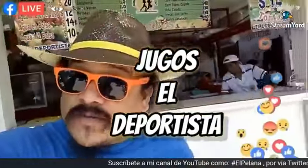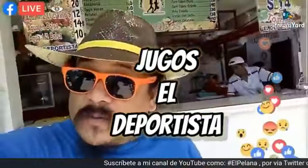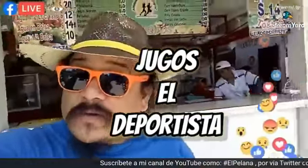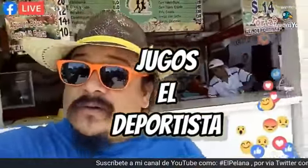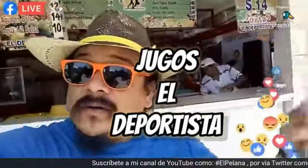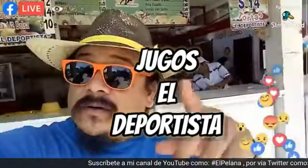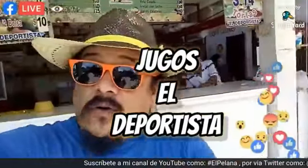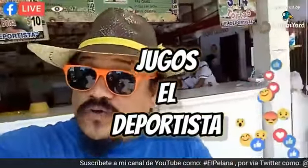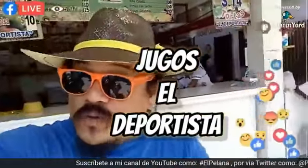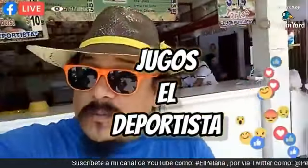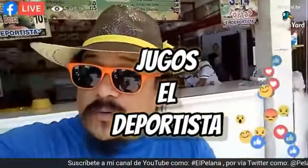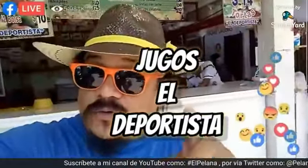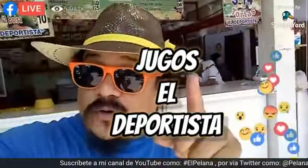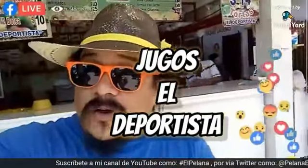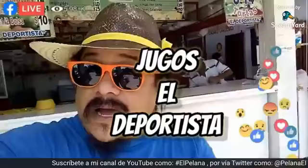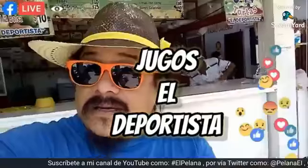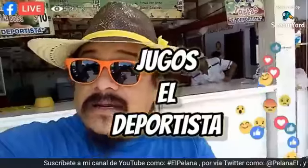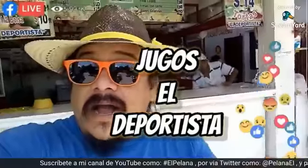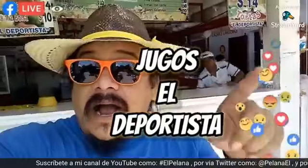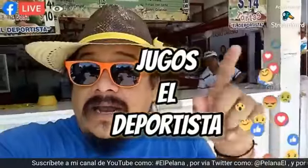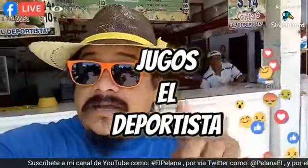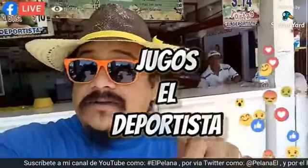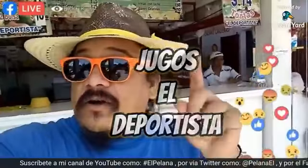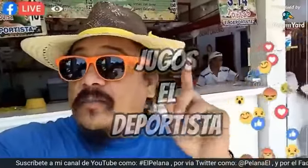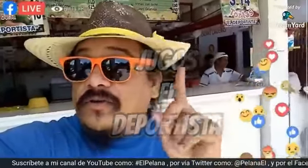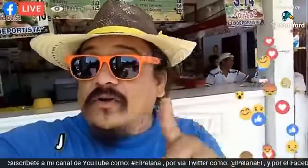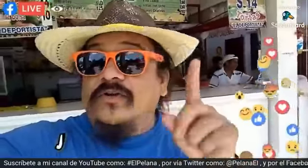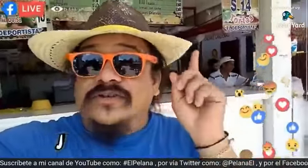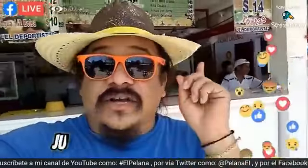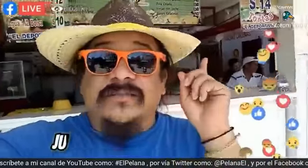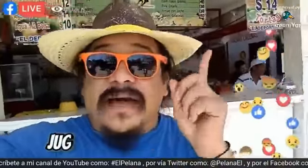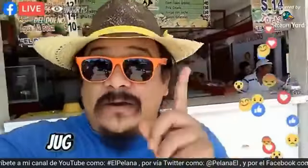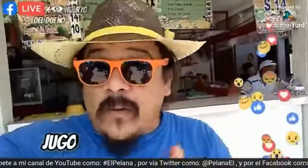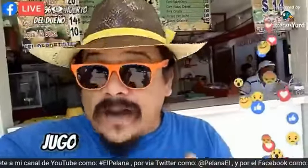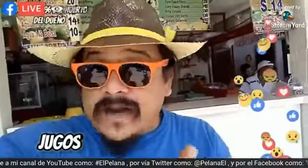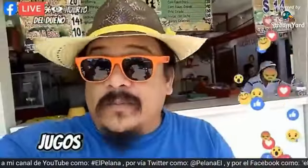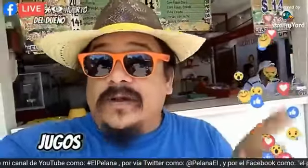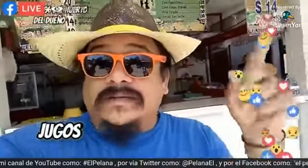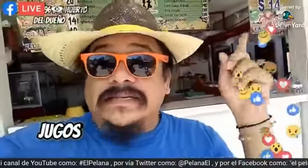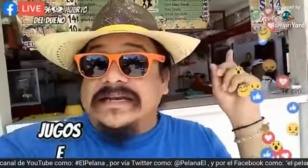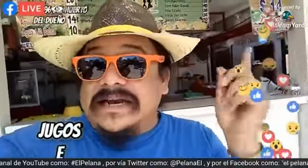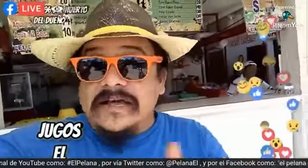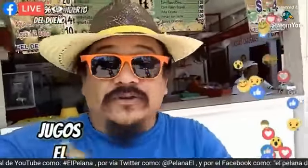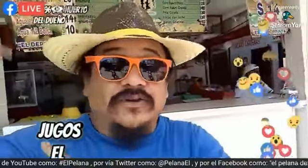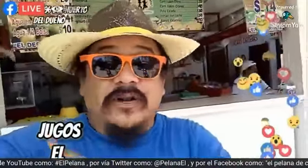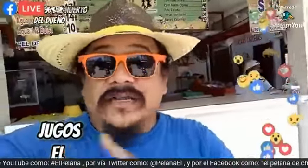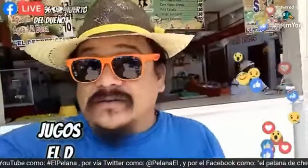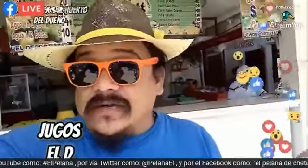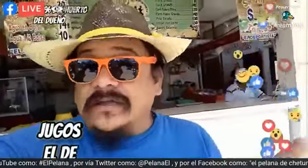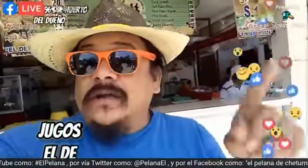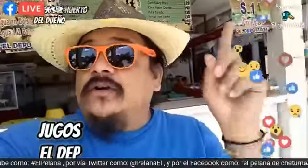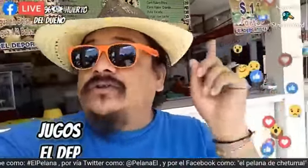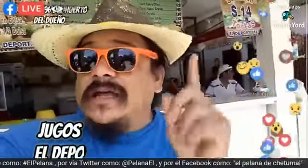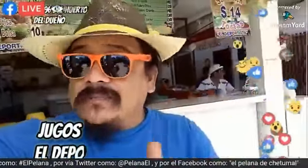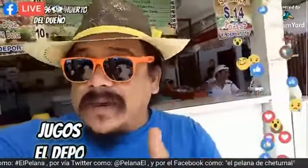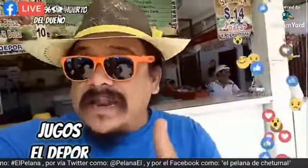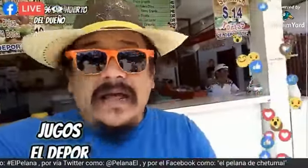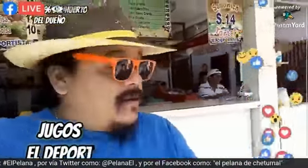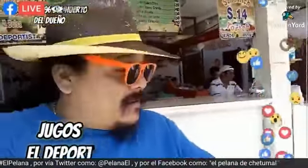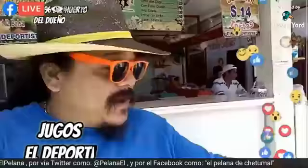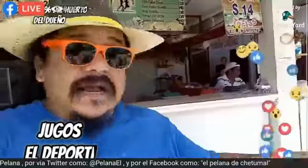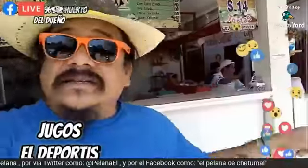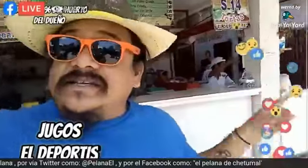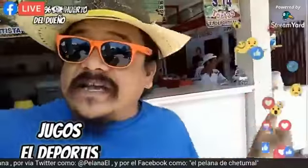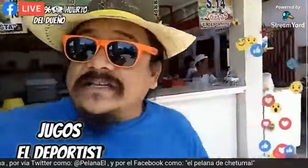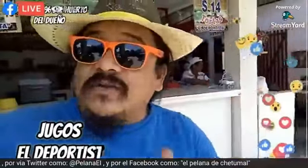Por favor, consuma un producto local. Aquellos que no han podido conseguir marihuana porque está cerrado toda la ciudad, no tenga